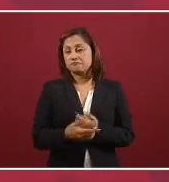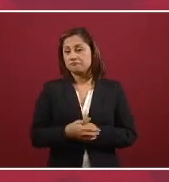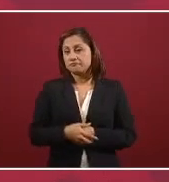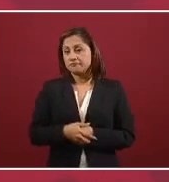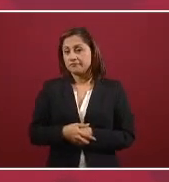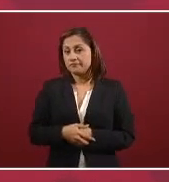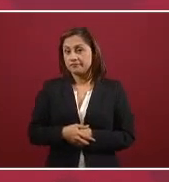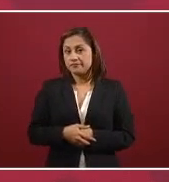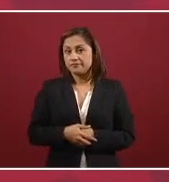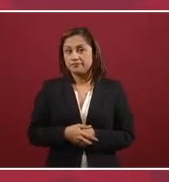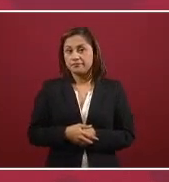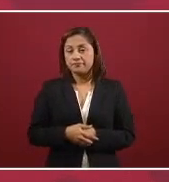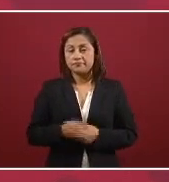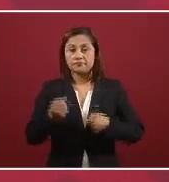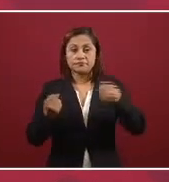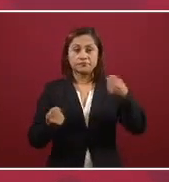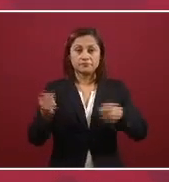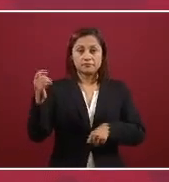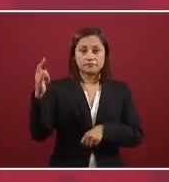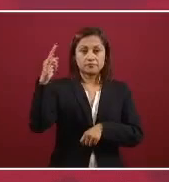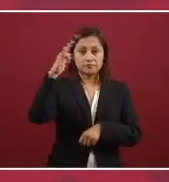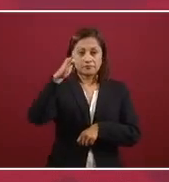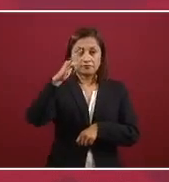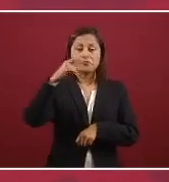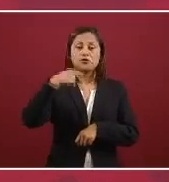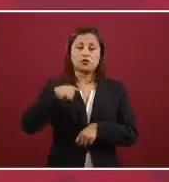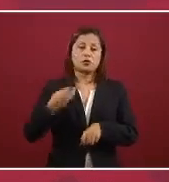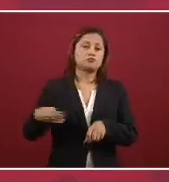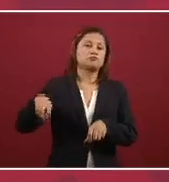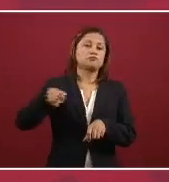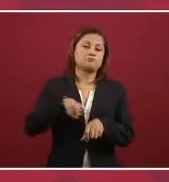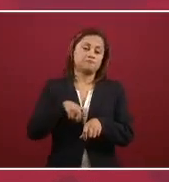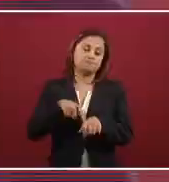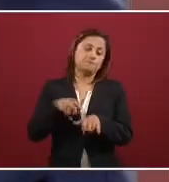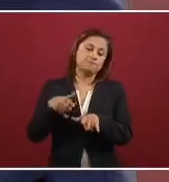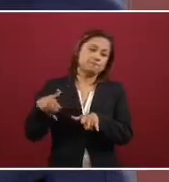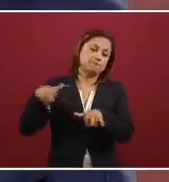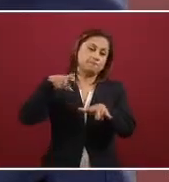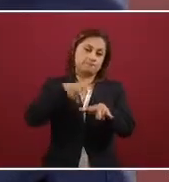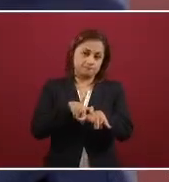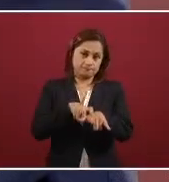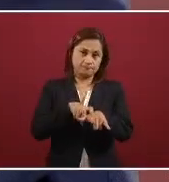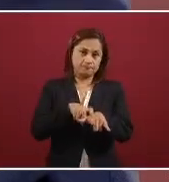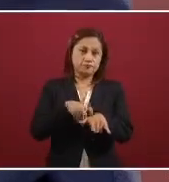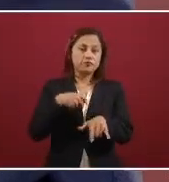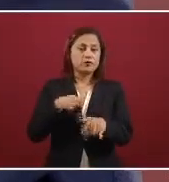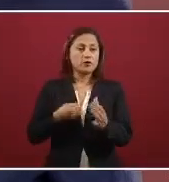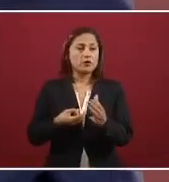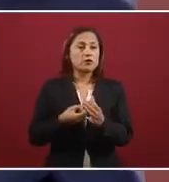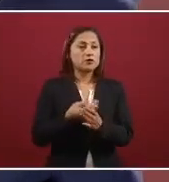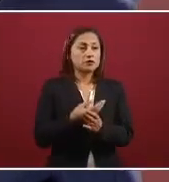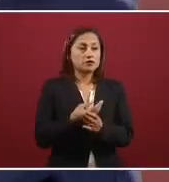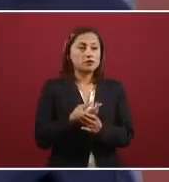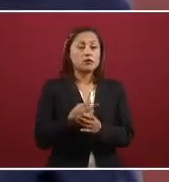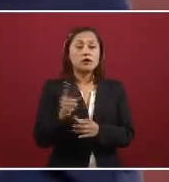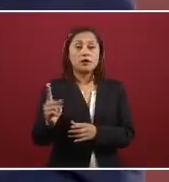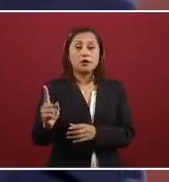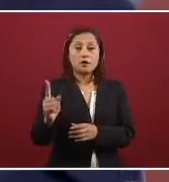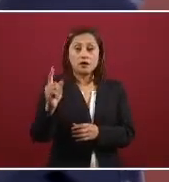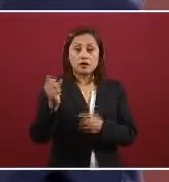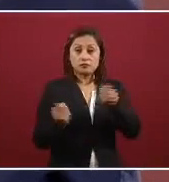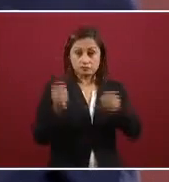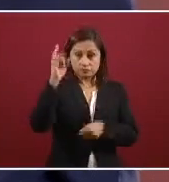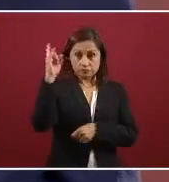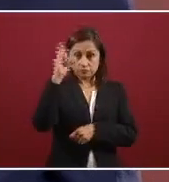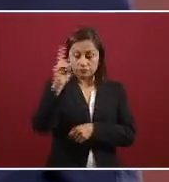él piloteó el avión y ya cuando iba yo saliendo en la puerta estaba esperando y lo que me